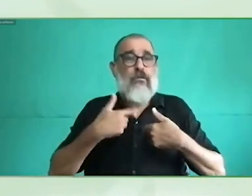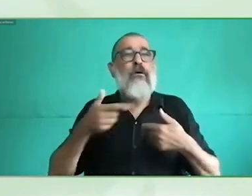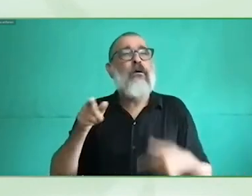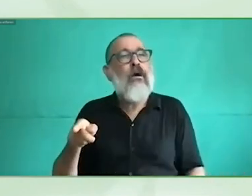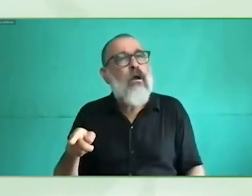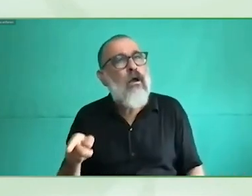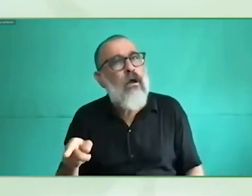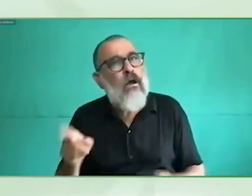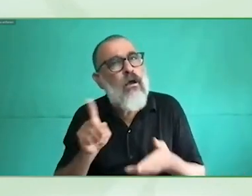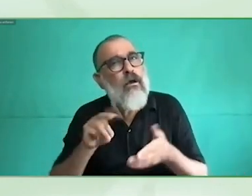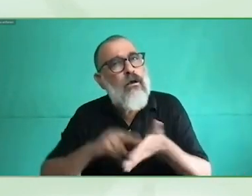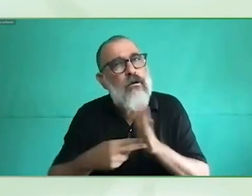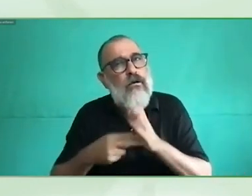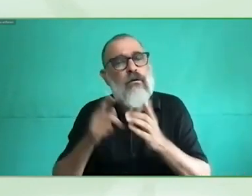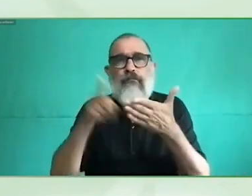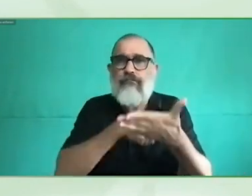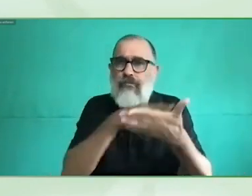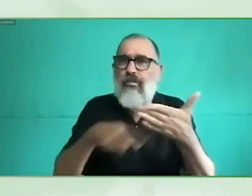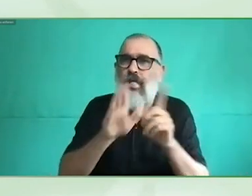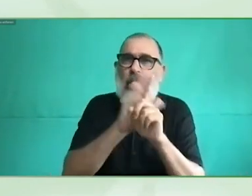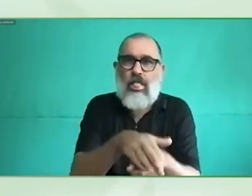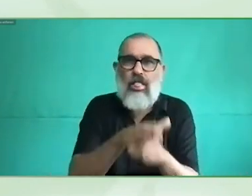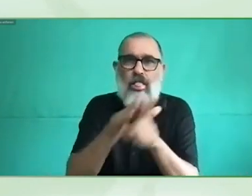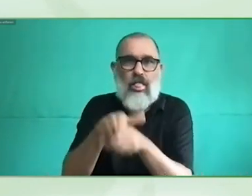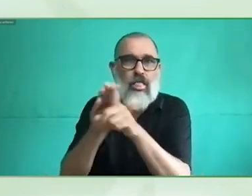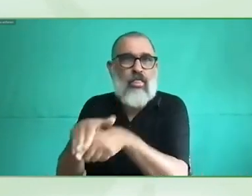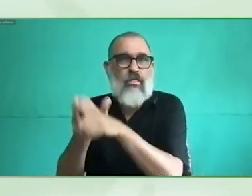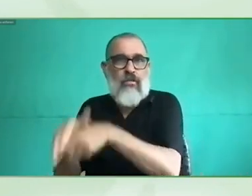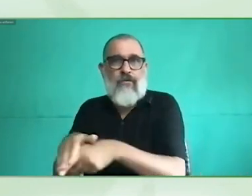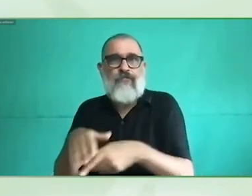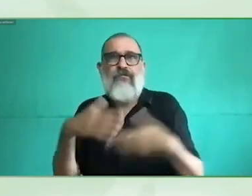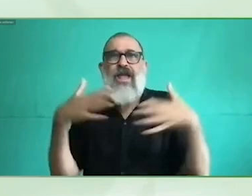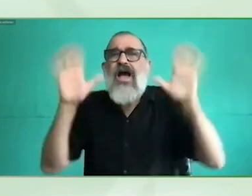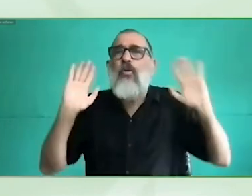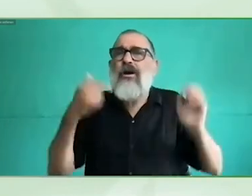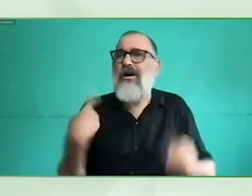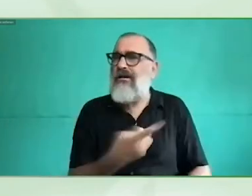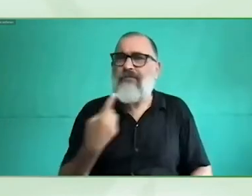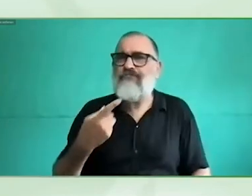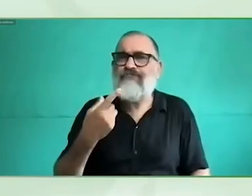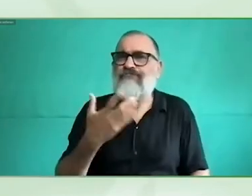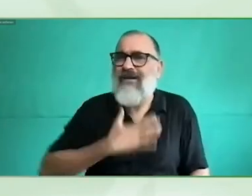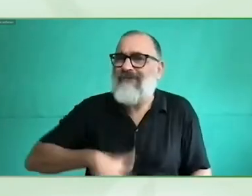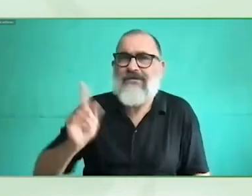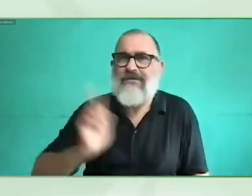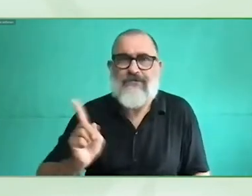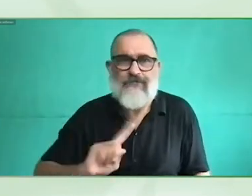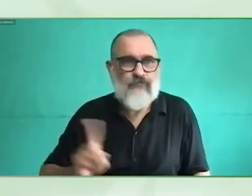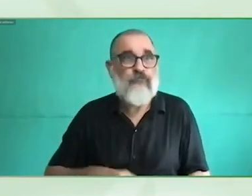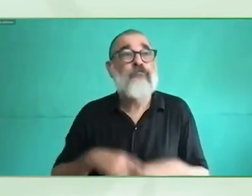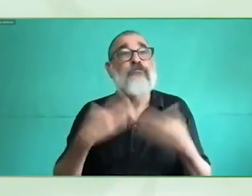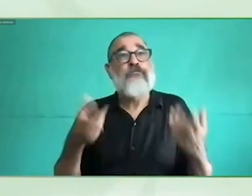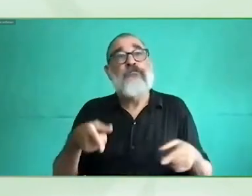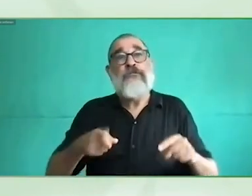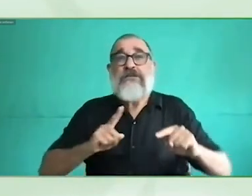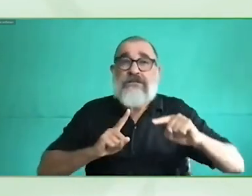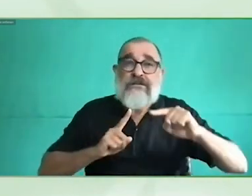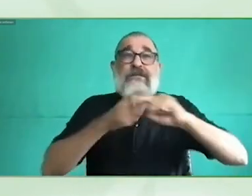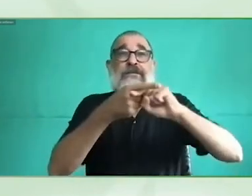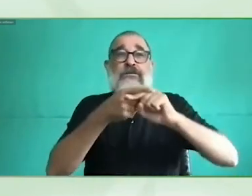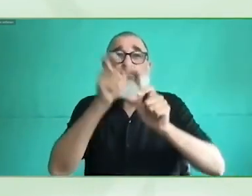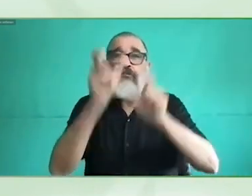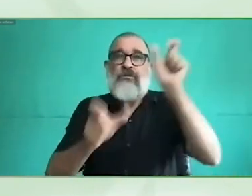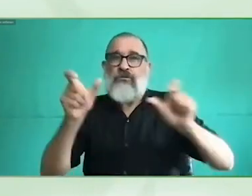temas sí ver más allá siempre hay que ver más allá Eso es lo importante creo que eso